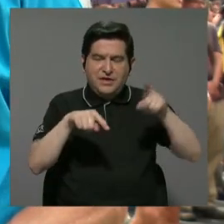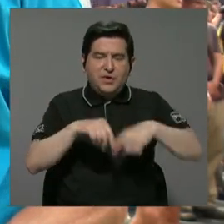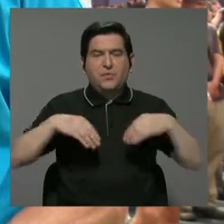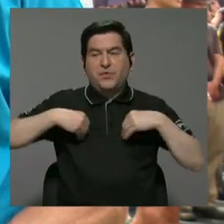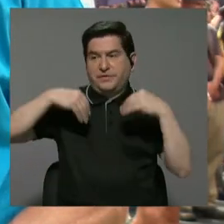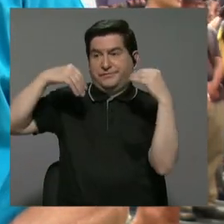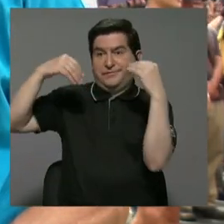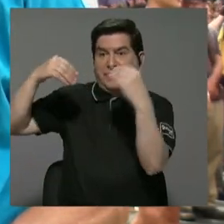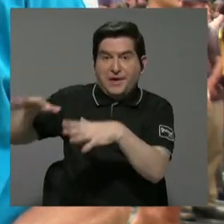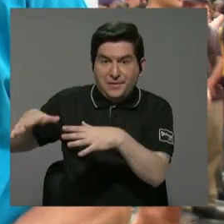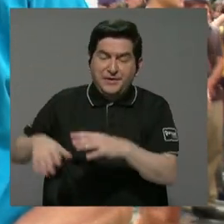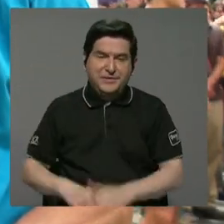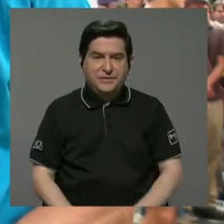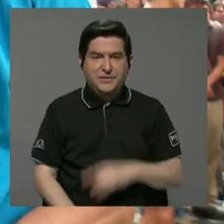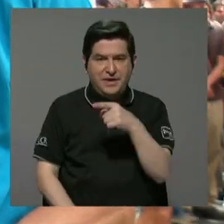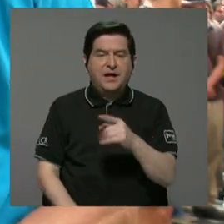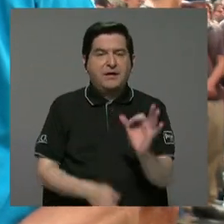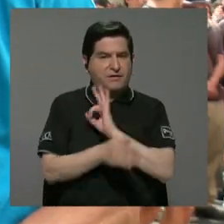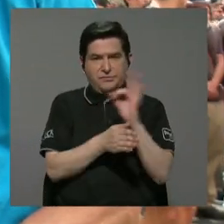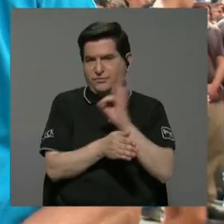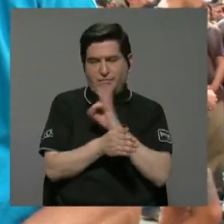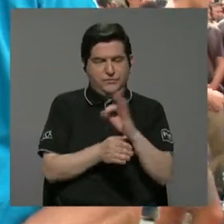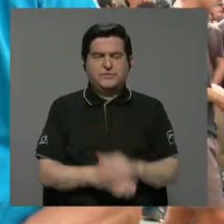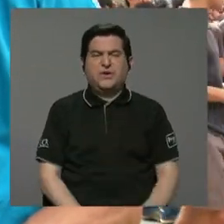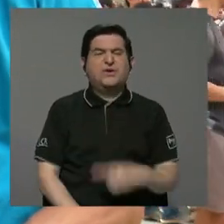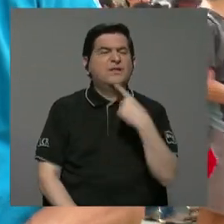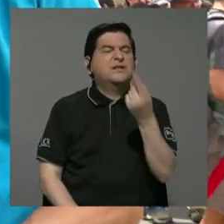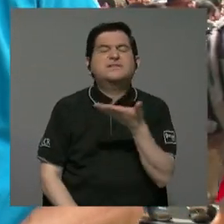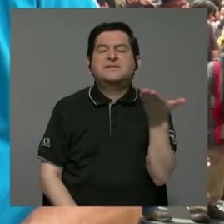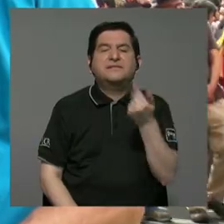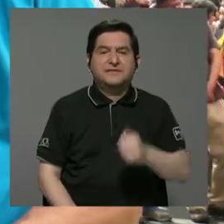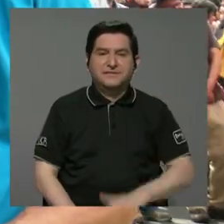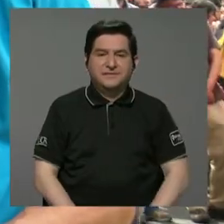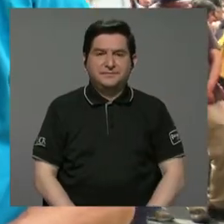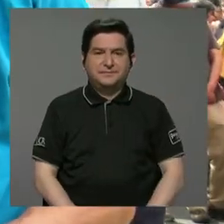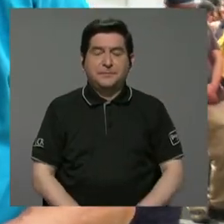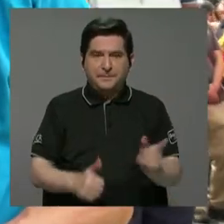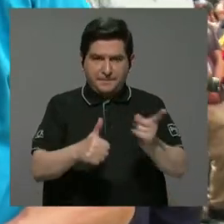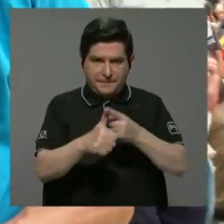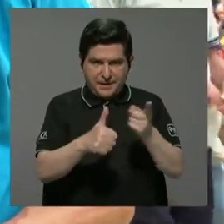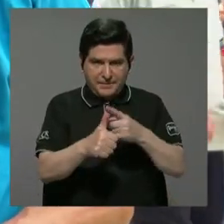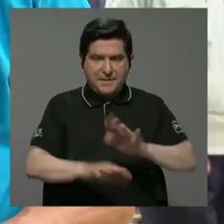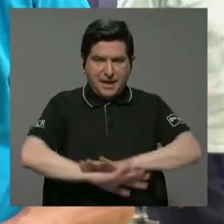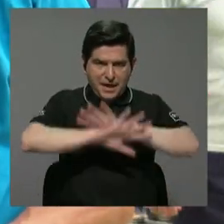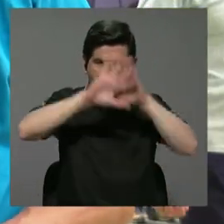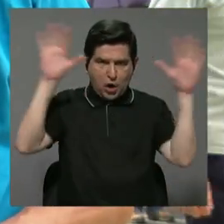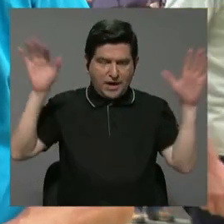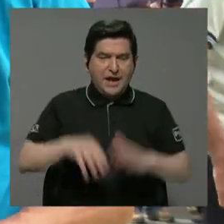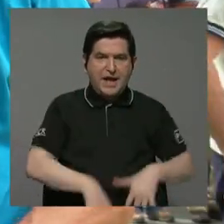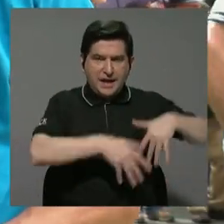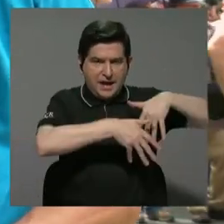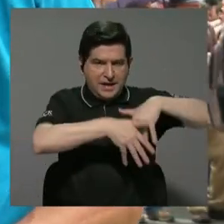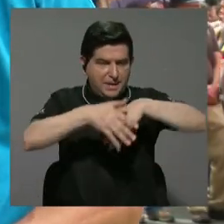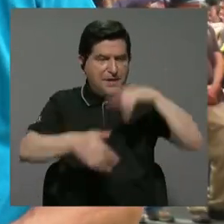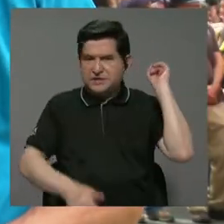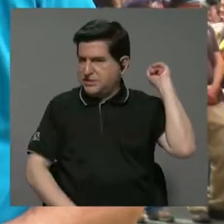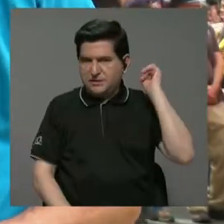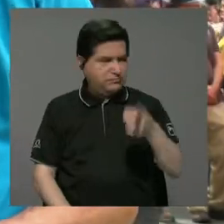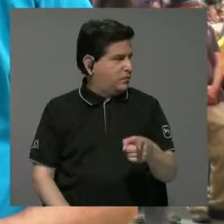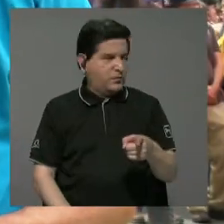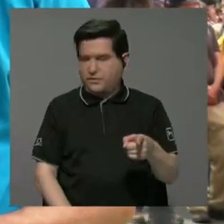tirada esas funciones. ¿Qué le dice usted? Bueno, en primer lugar, aclarar que esta marcha no es